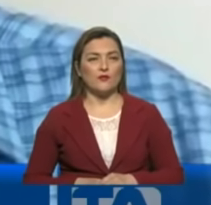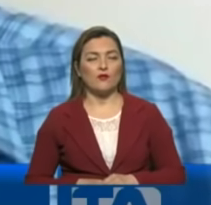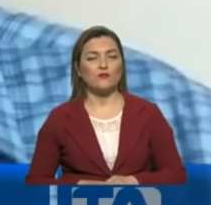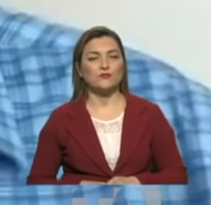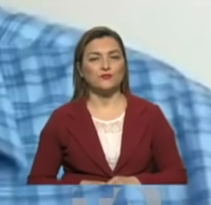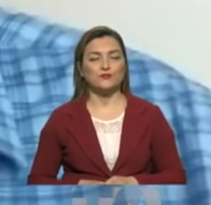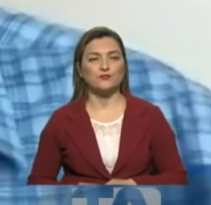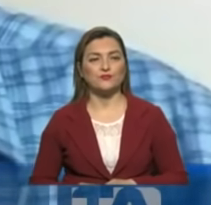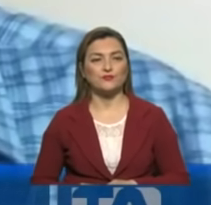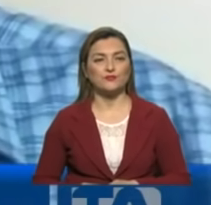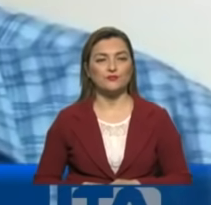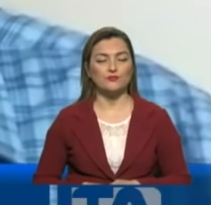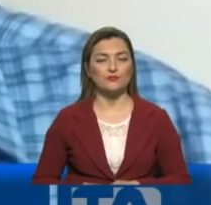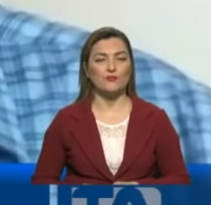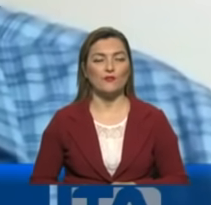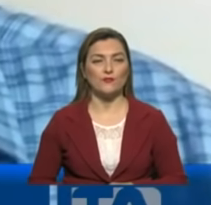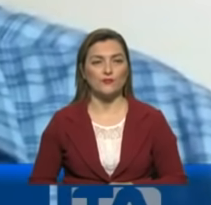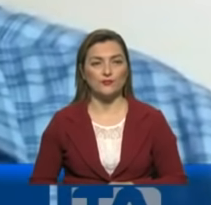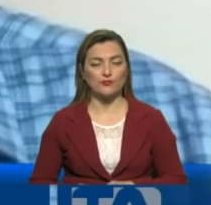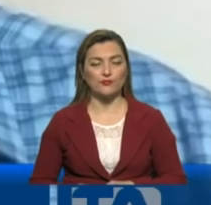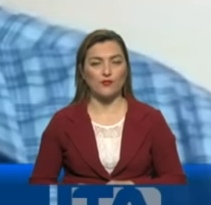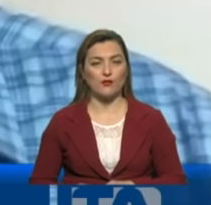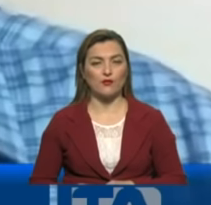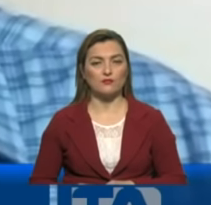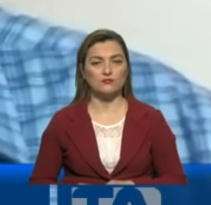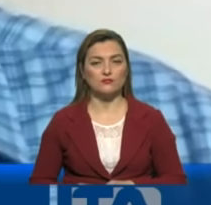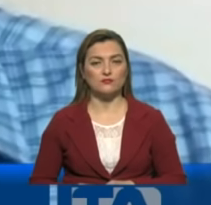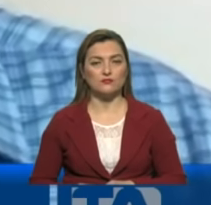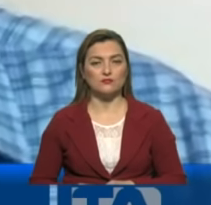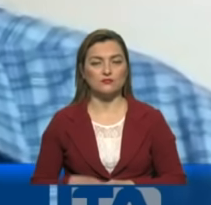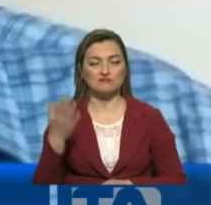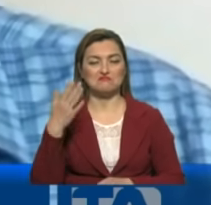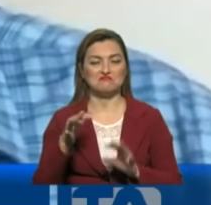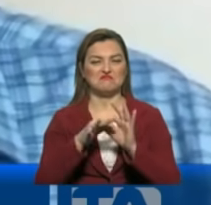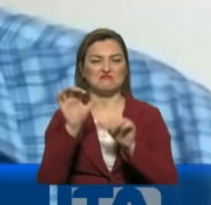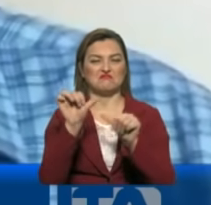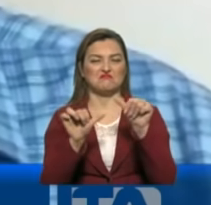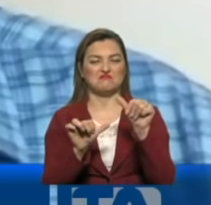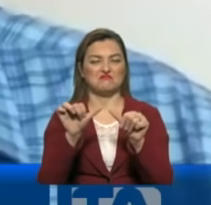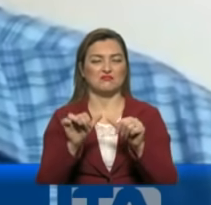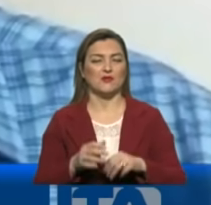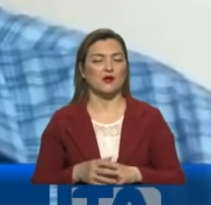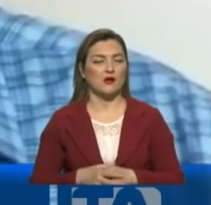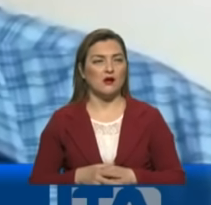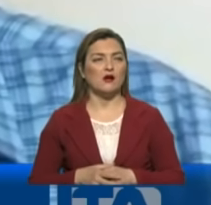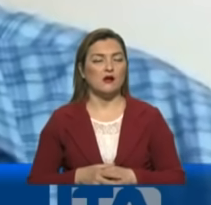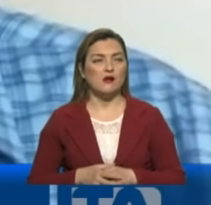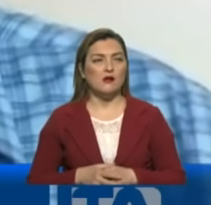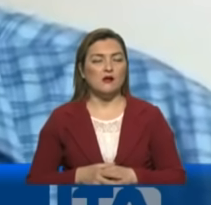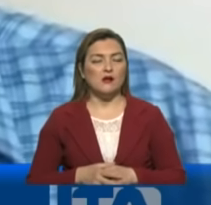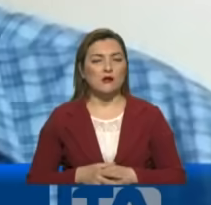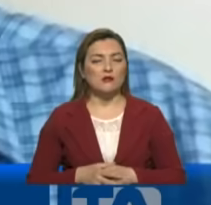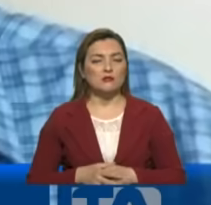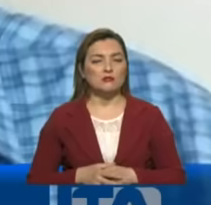que hay vinculaciones además con los asesores de la alcaldía, en fin, y eso naturalmente hay que llegar